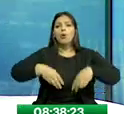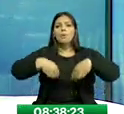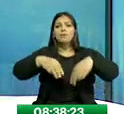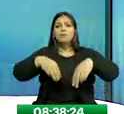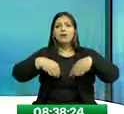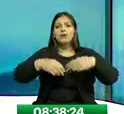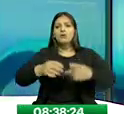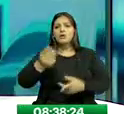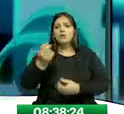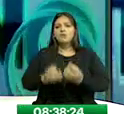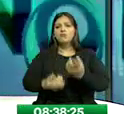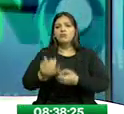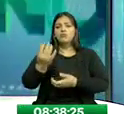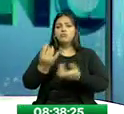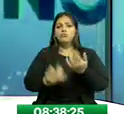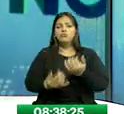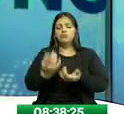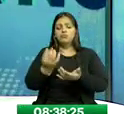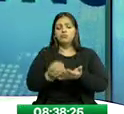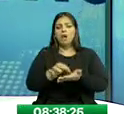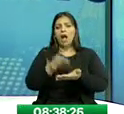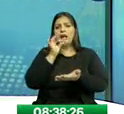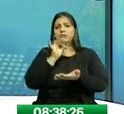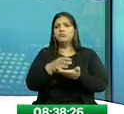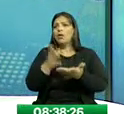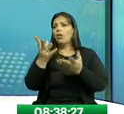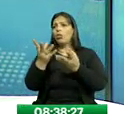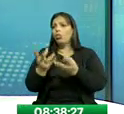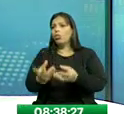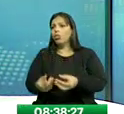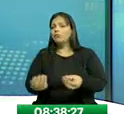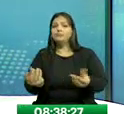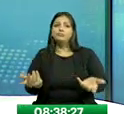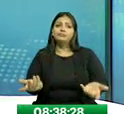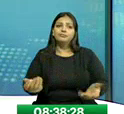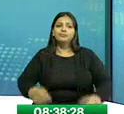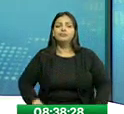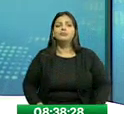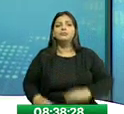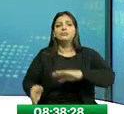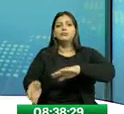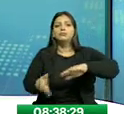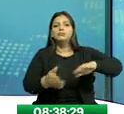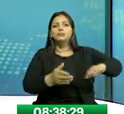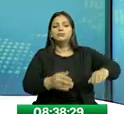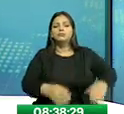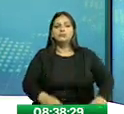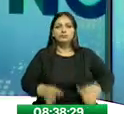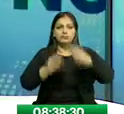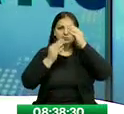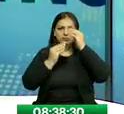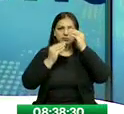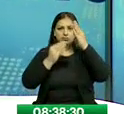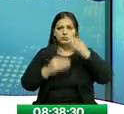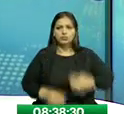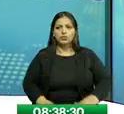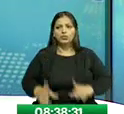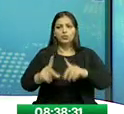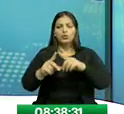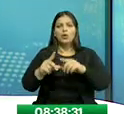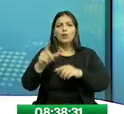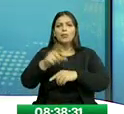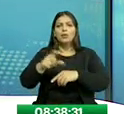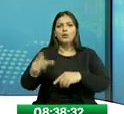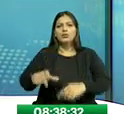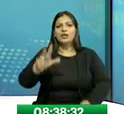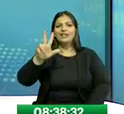La policía logró la captura de tres sujetos dedicados al robo a personas y además en carreteras. Esto durante el operativo